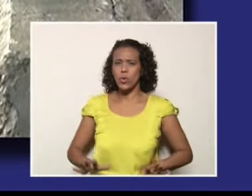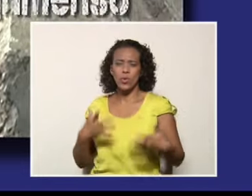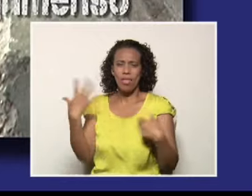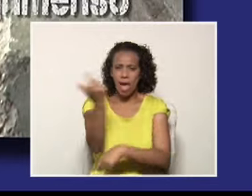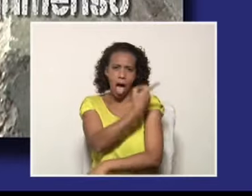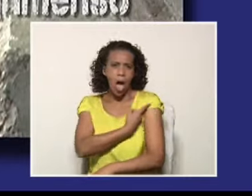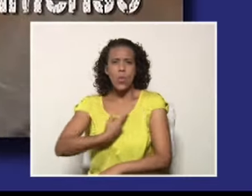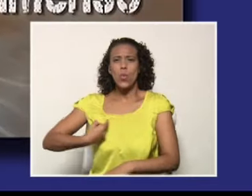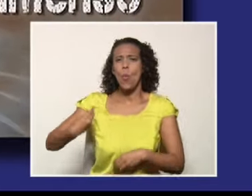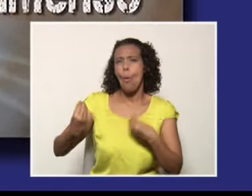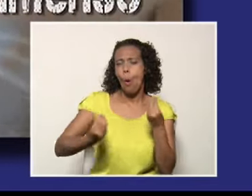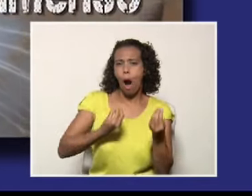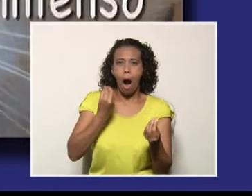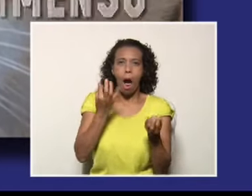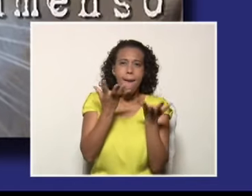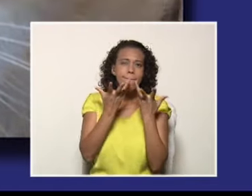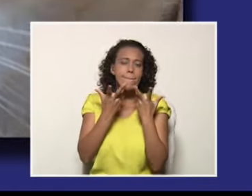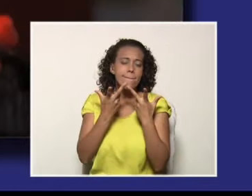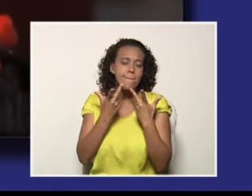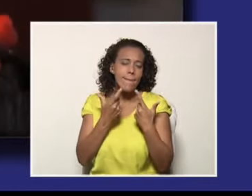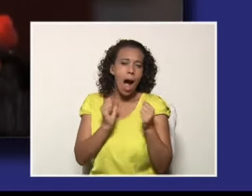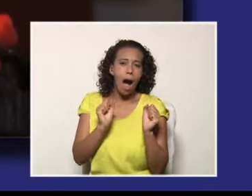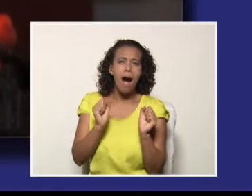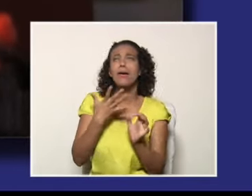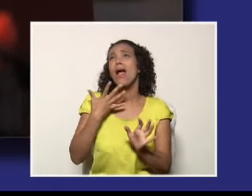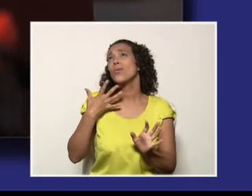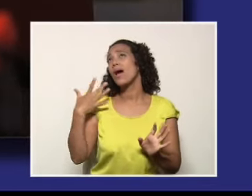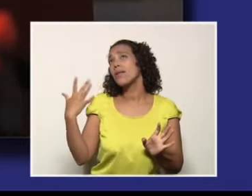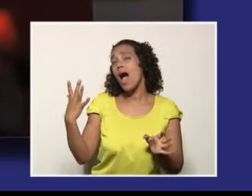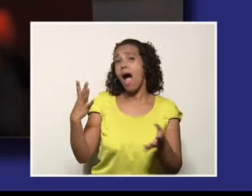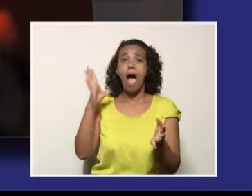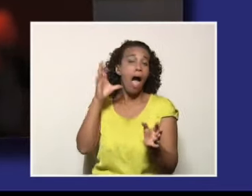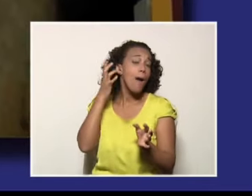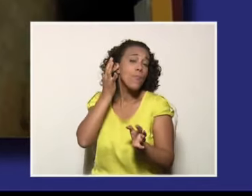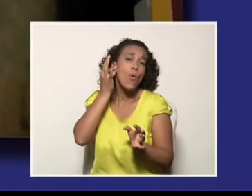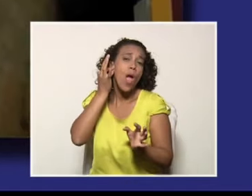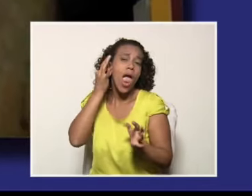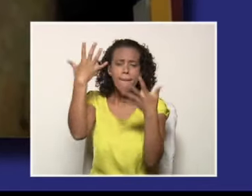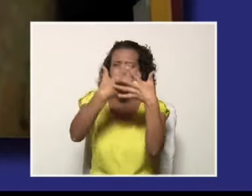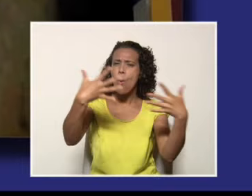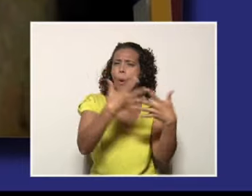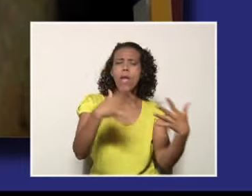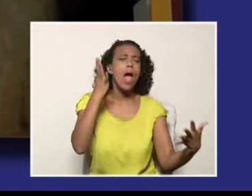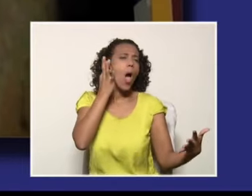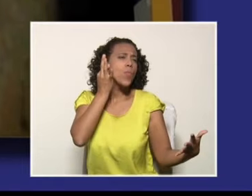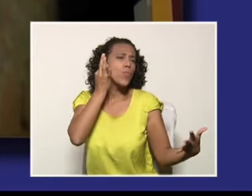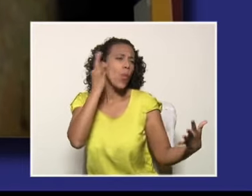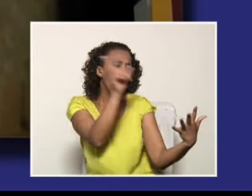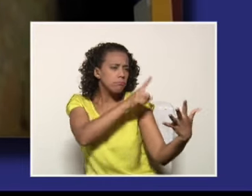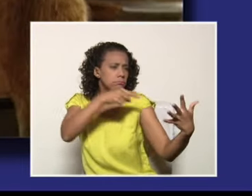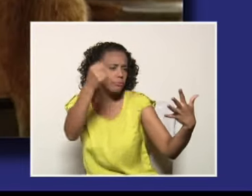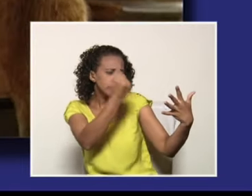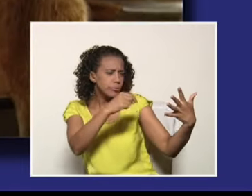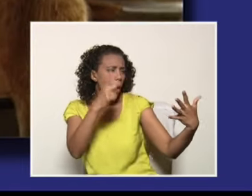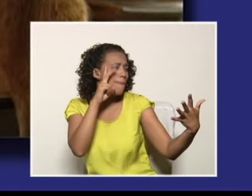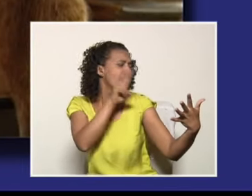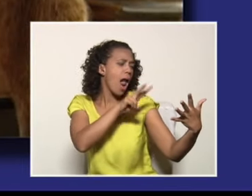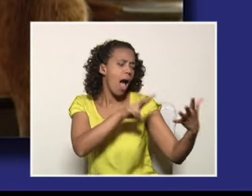tatuaje inmenso. Ah, María Calcaño, una poeta que me estremece con